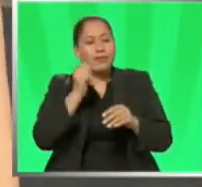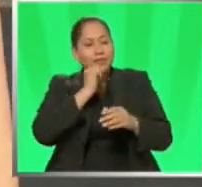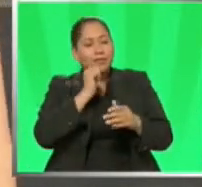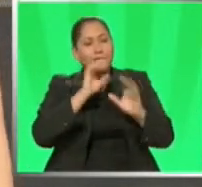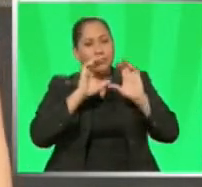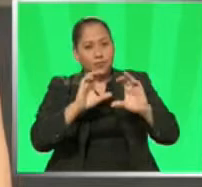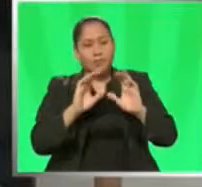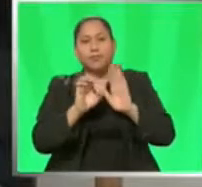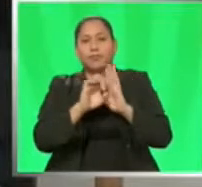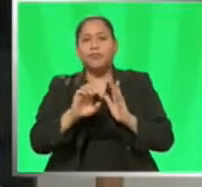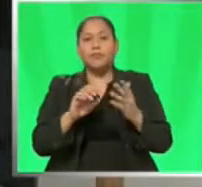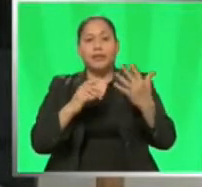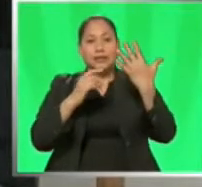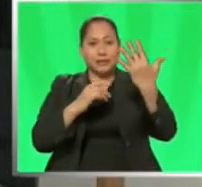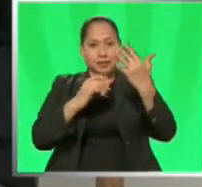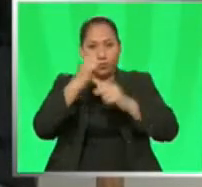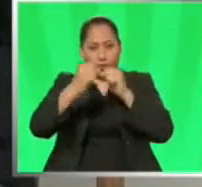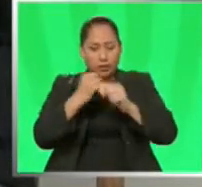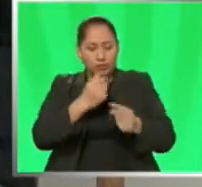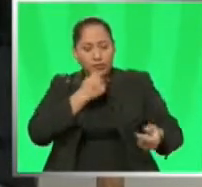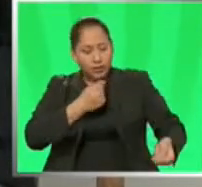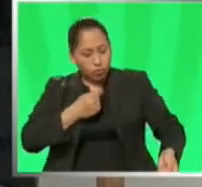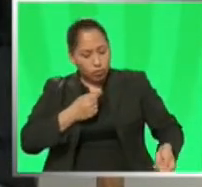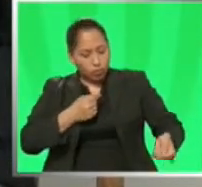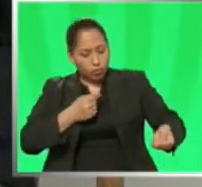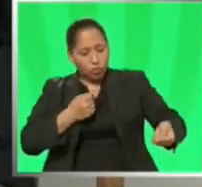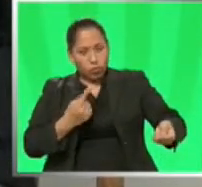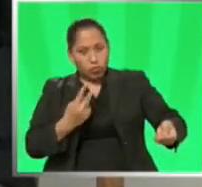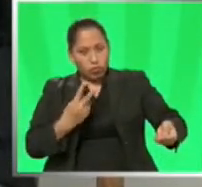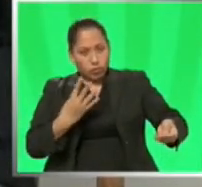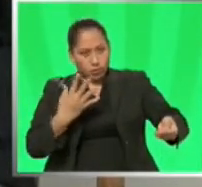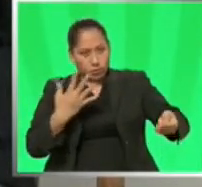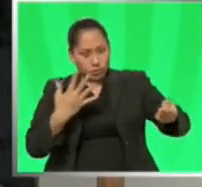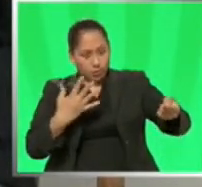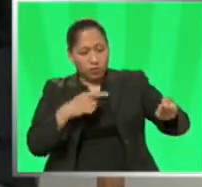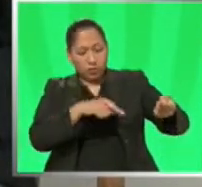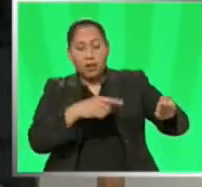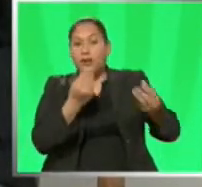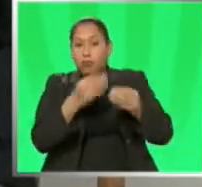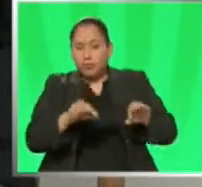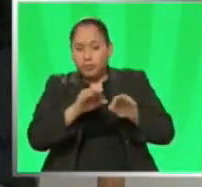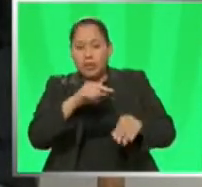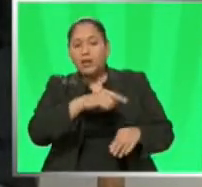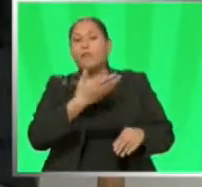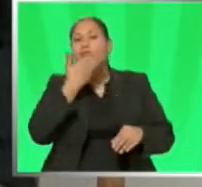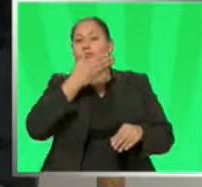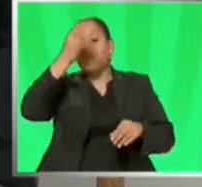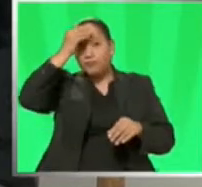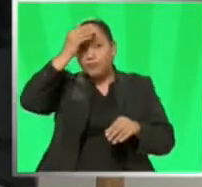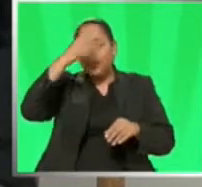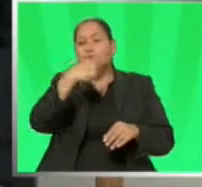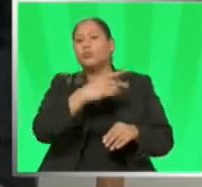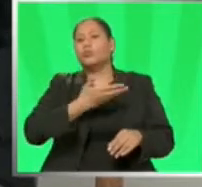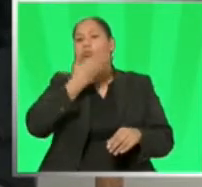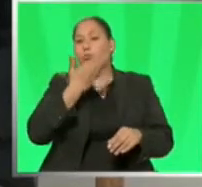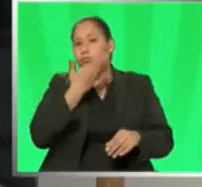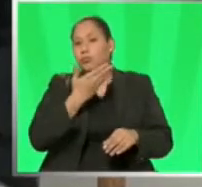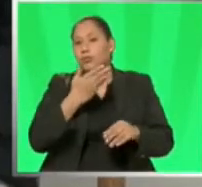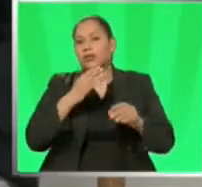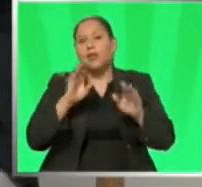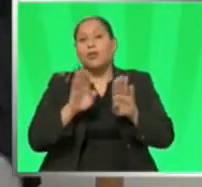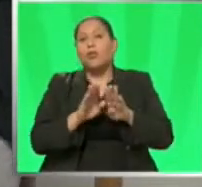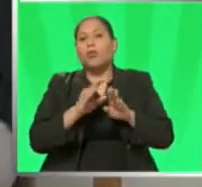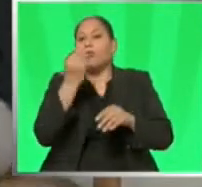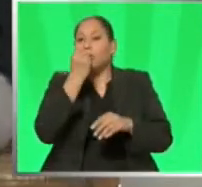Mira, los 5 primeros años de la vida de un niño son fundamentales. Ahí es donde aprenden sobre todo sus hábitos